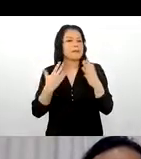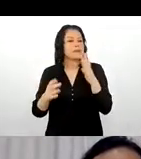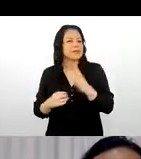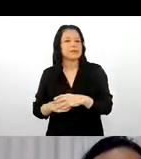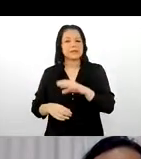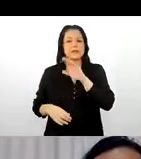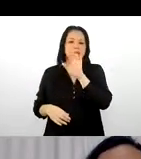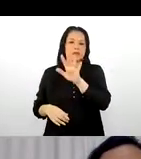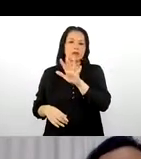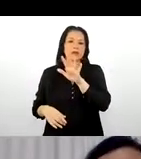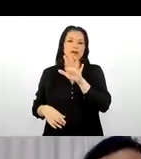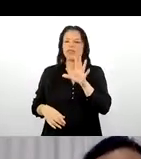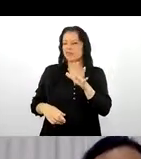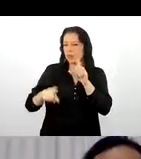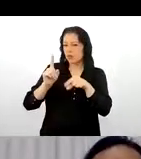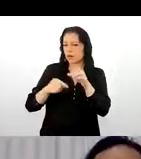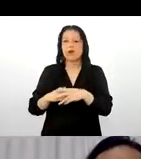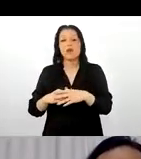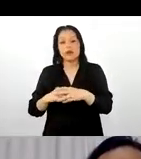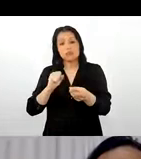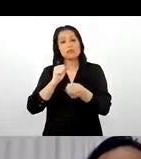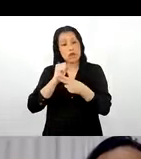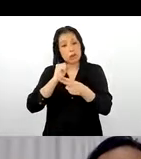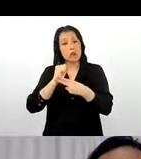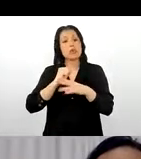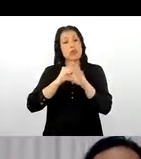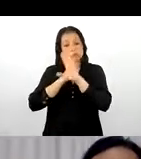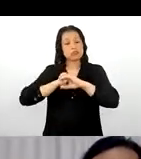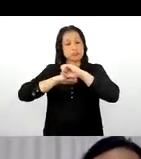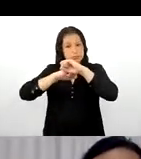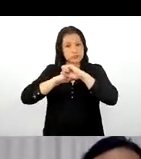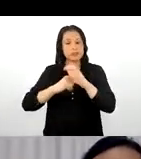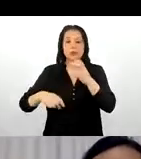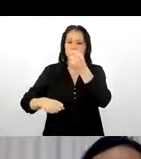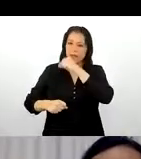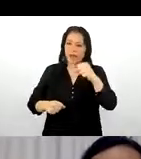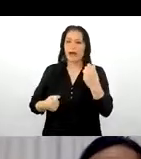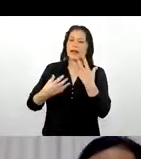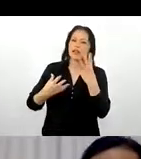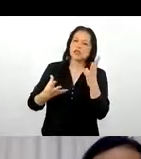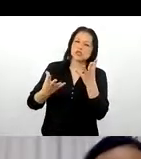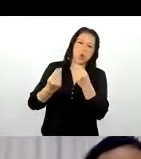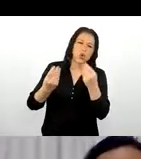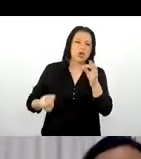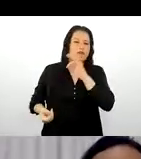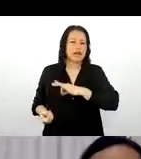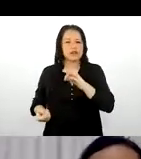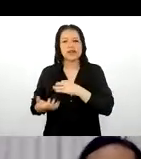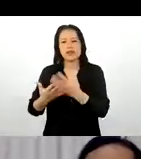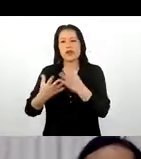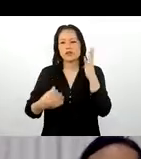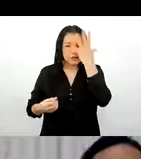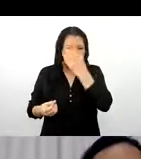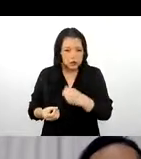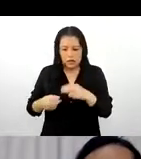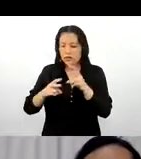emprendimientos donde es seguro viajar y desde ya todas estas bondades, beneficios, atributos y valores